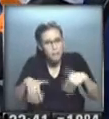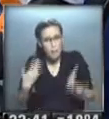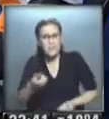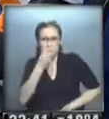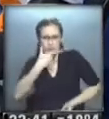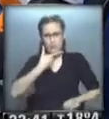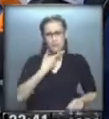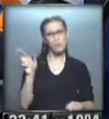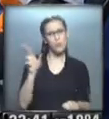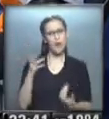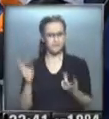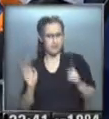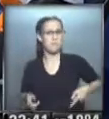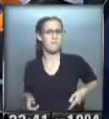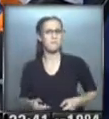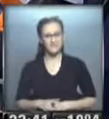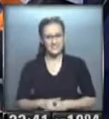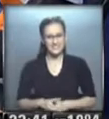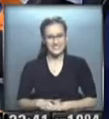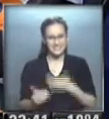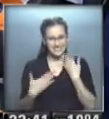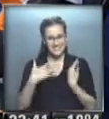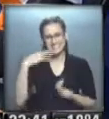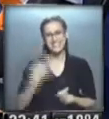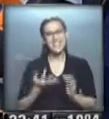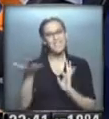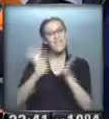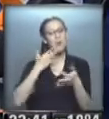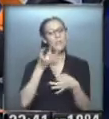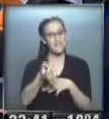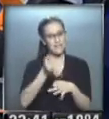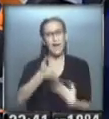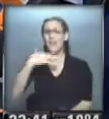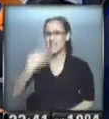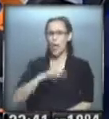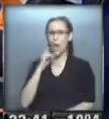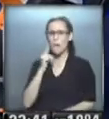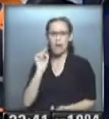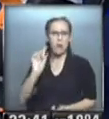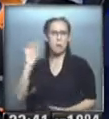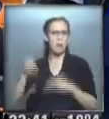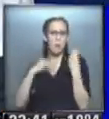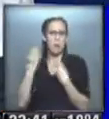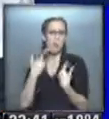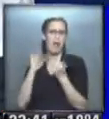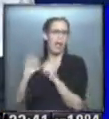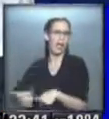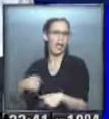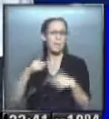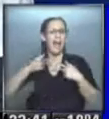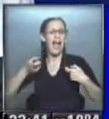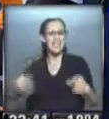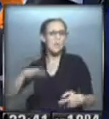que... bueno, pero hablando en serio, es una manera de concientizar. Es verdad que los hombres no nos preocupamos mucho por el tema, ¿no? No se habla. No. Hay